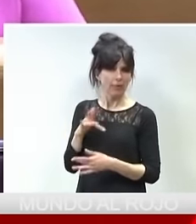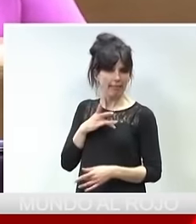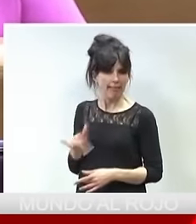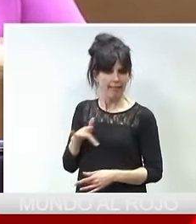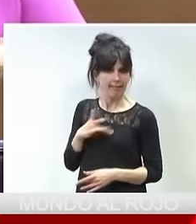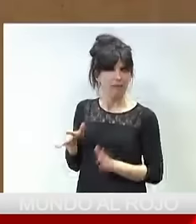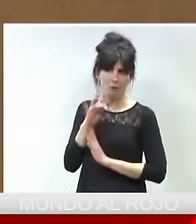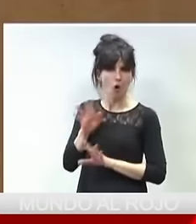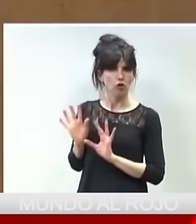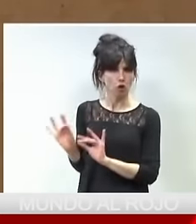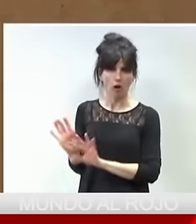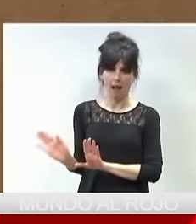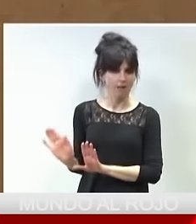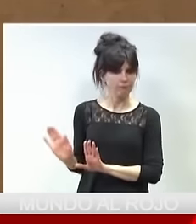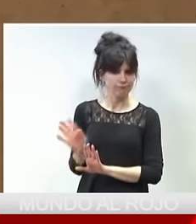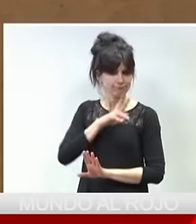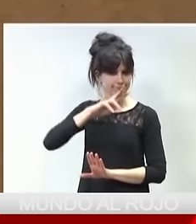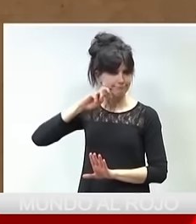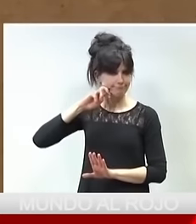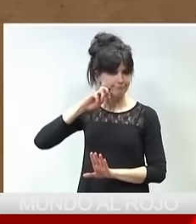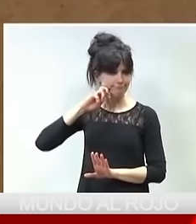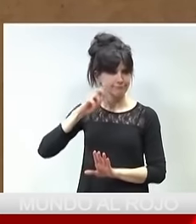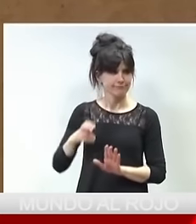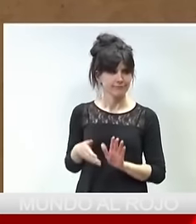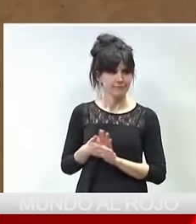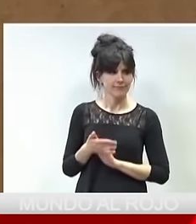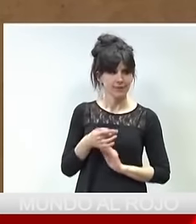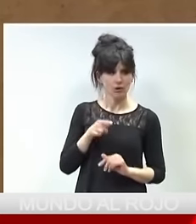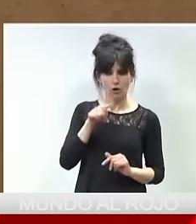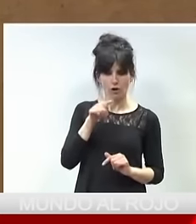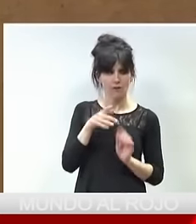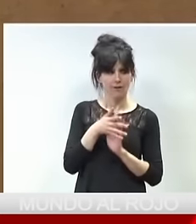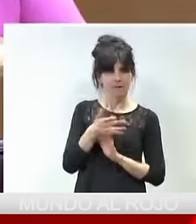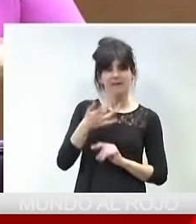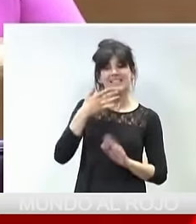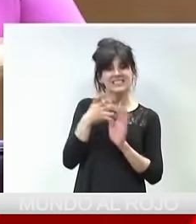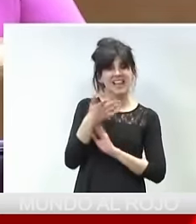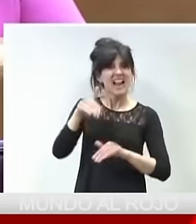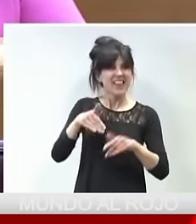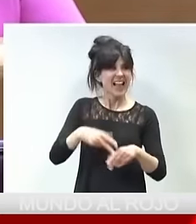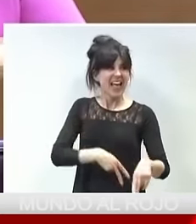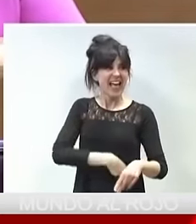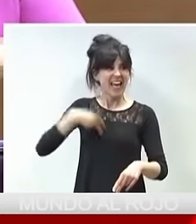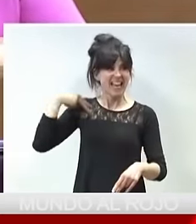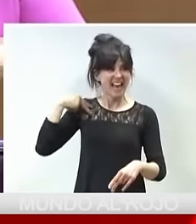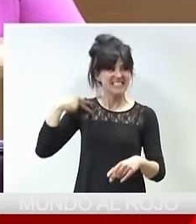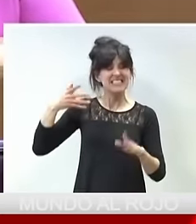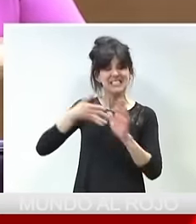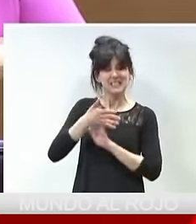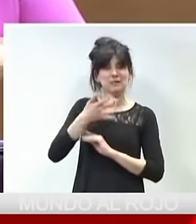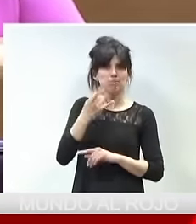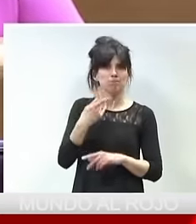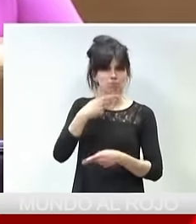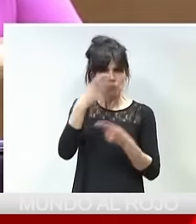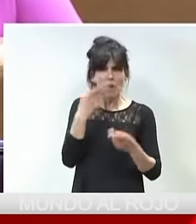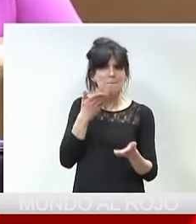ni tocarlo. Lo acordaron con él antes de las elecciones generales. Por eso nada les pidió públicamente para apoyar